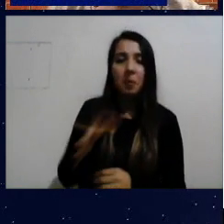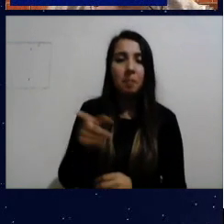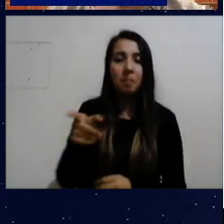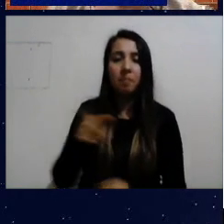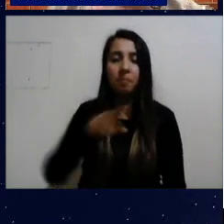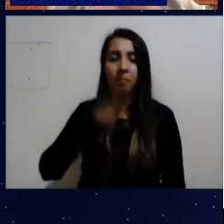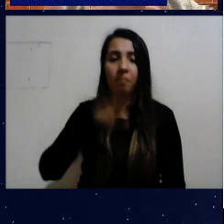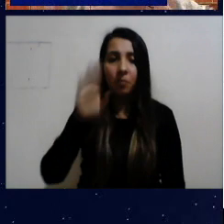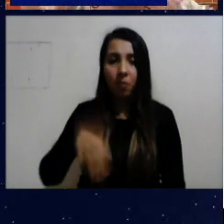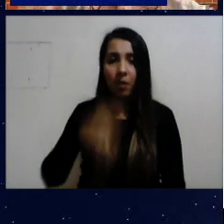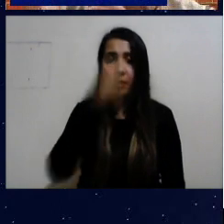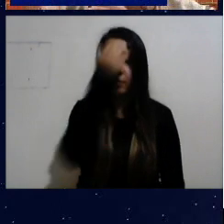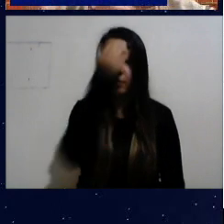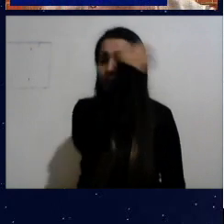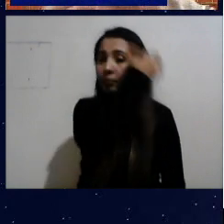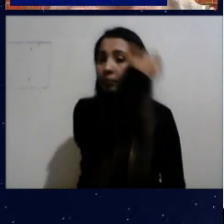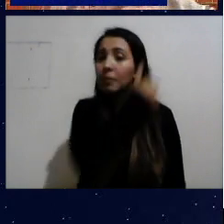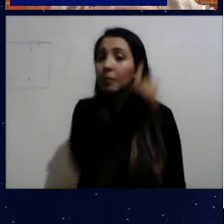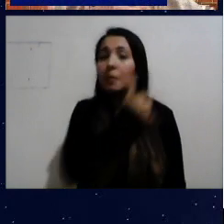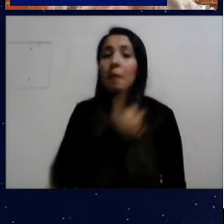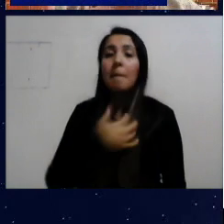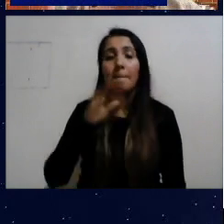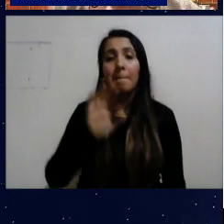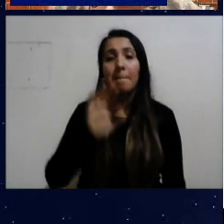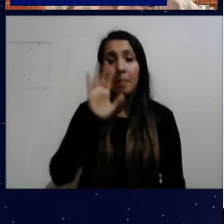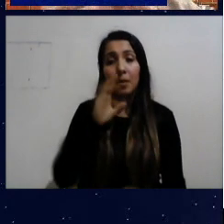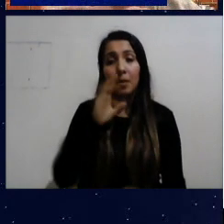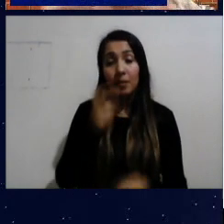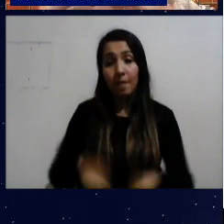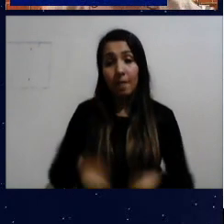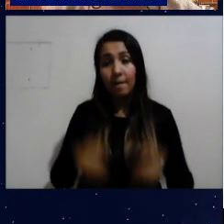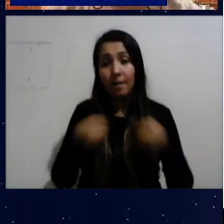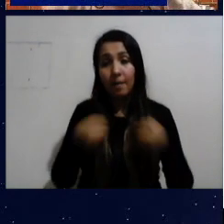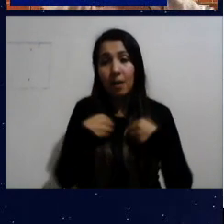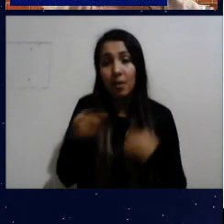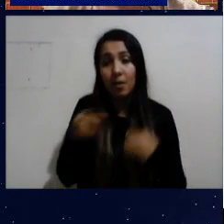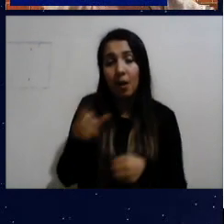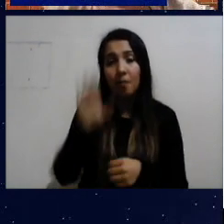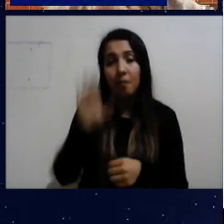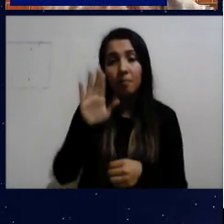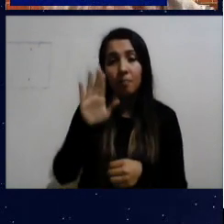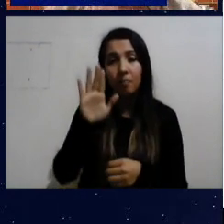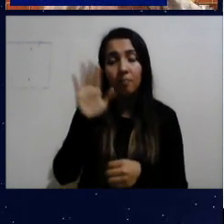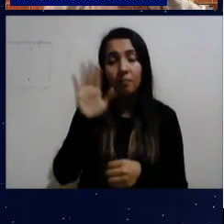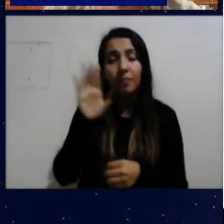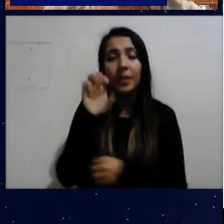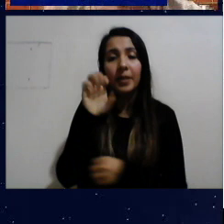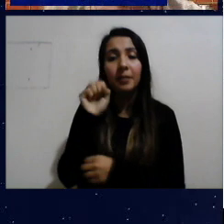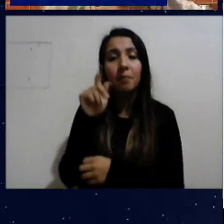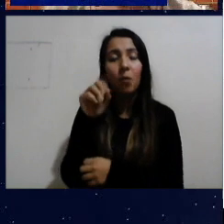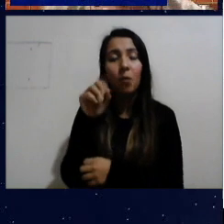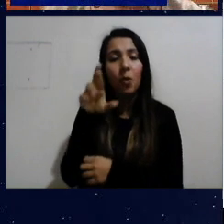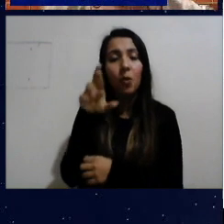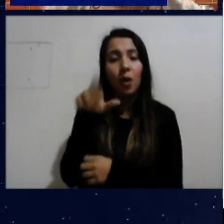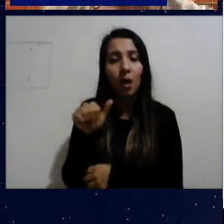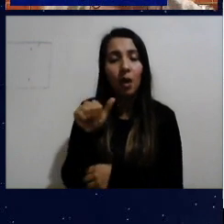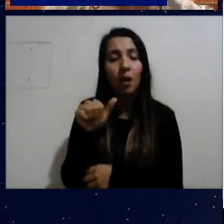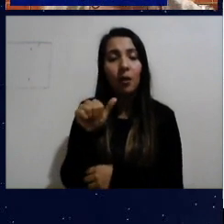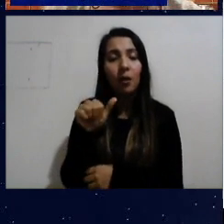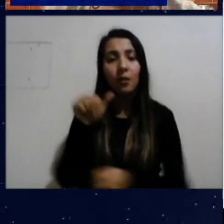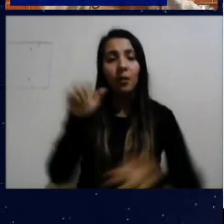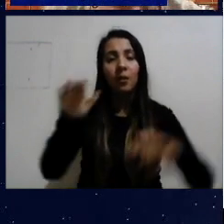Luego parece que todo este contexto de que la vida llega en forma de esporas desde el espacio